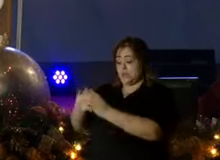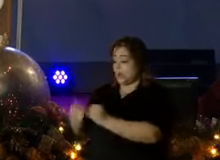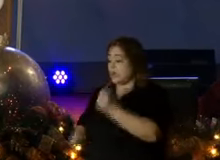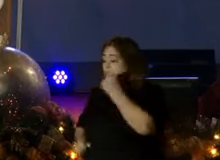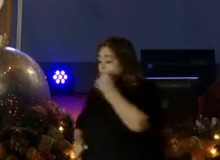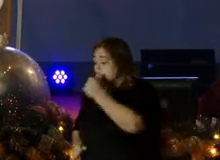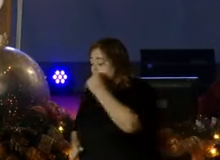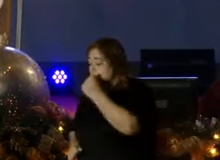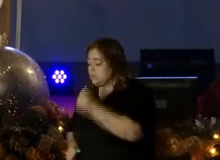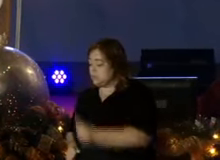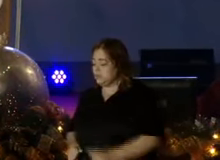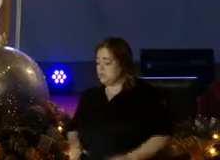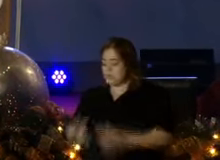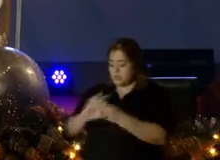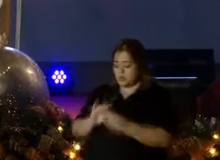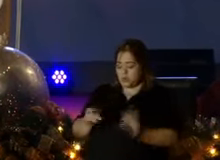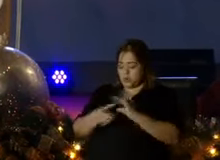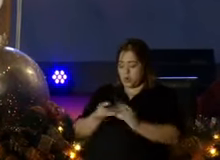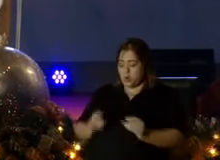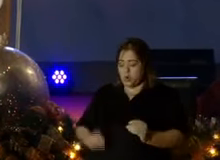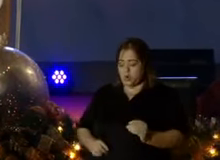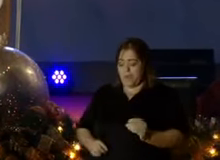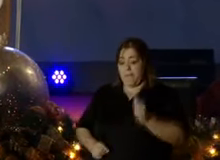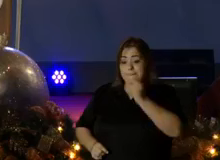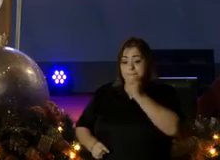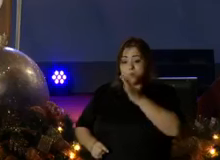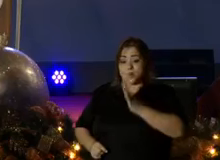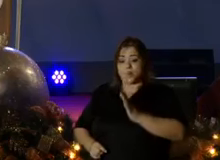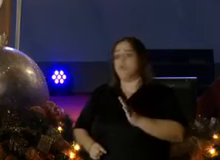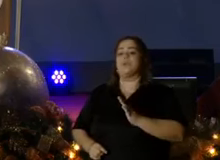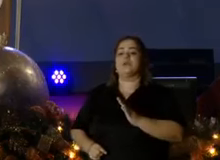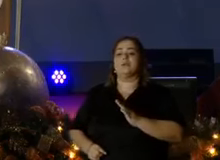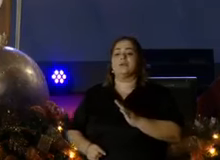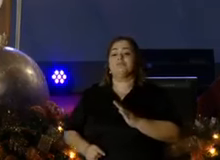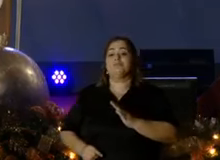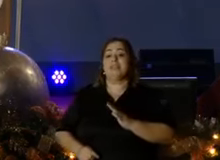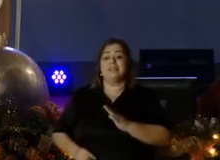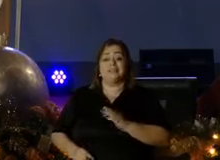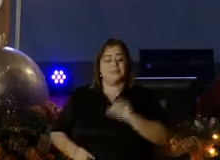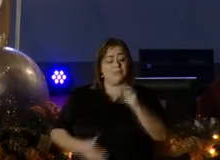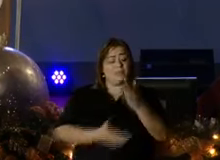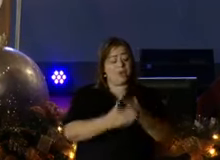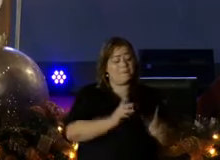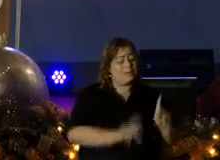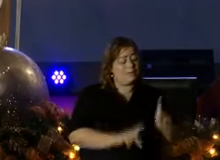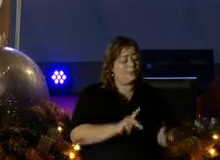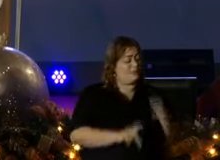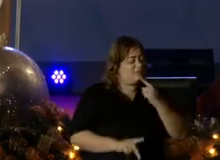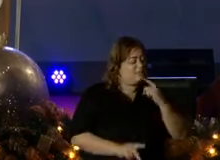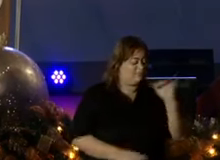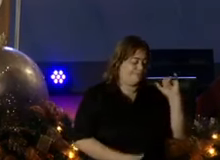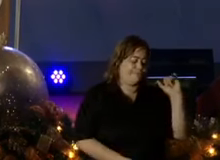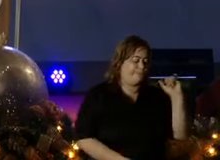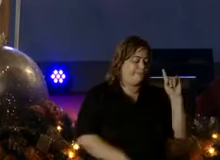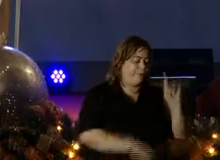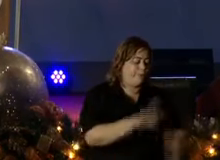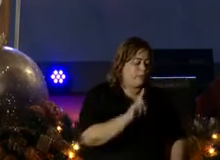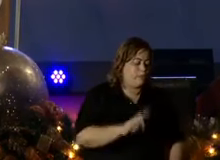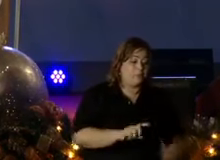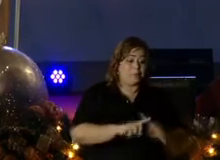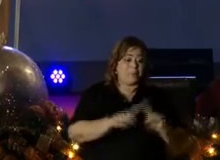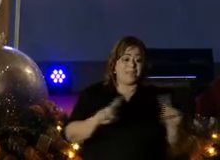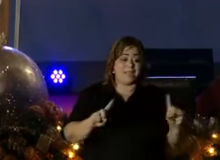no vio impedimento, porque hay gente que solo ve problemas y que no se puede. Aquí hay un pueblo que cree. Por eso están